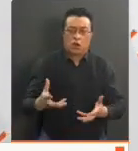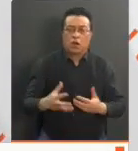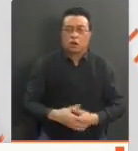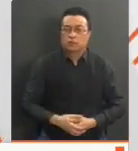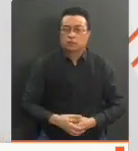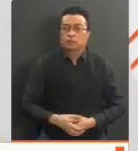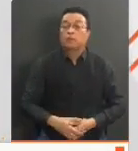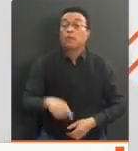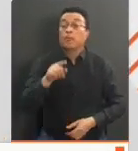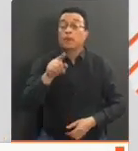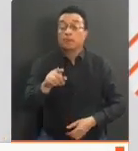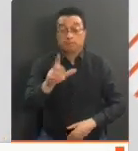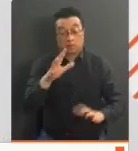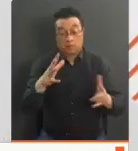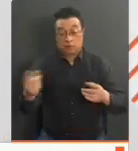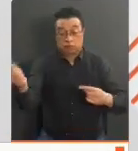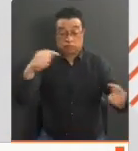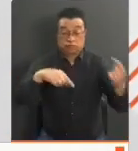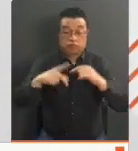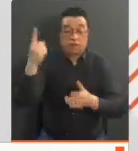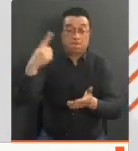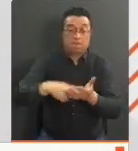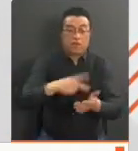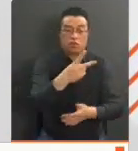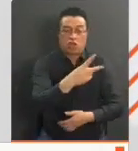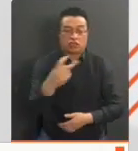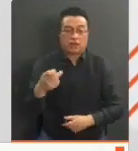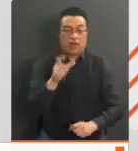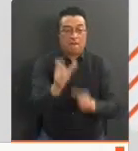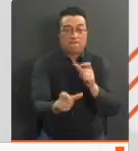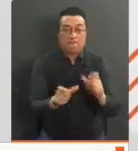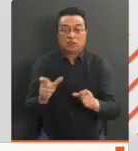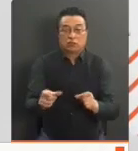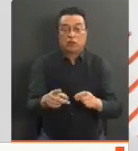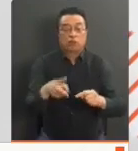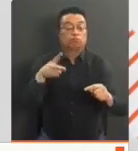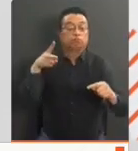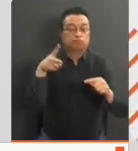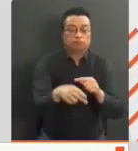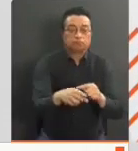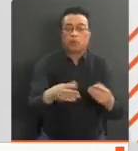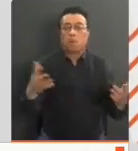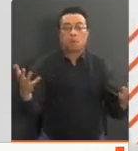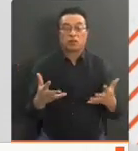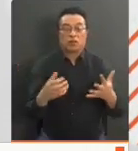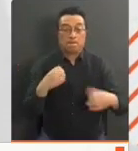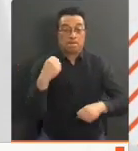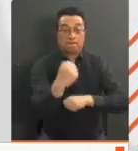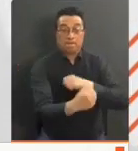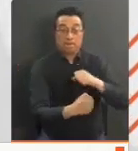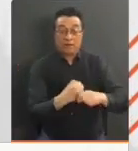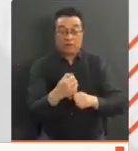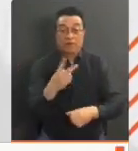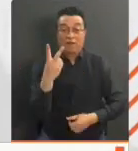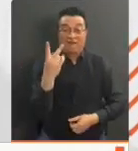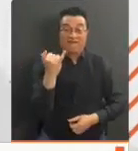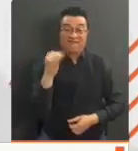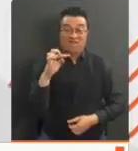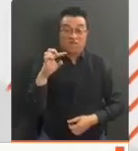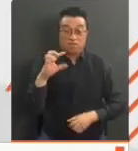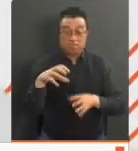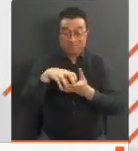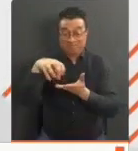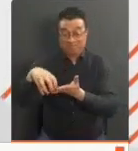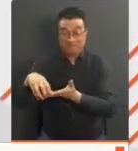Evento que reunió a cerca de 1.200 personas y que se vio interrumpido cuando una pelea en el sector VIP de Espacio Riesco